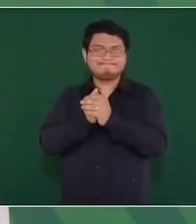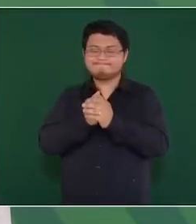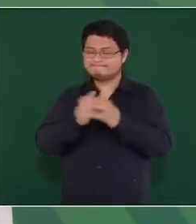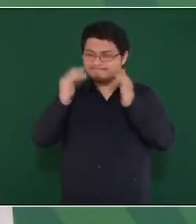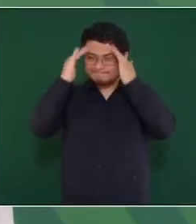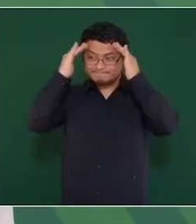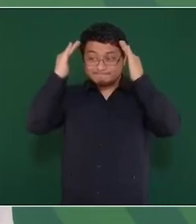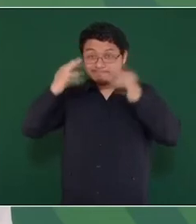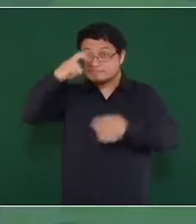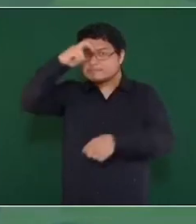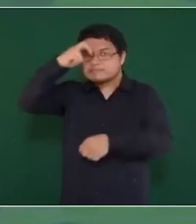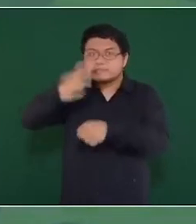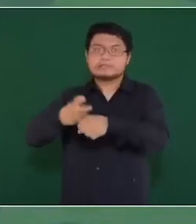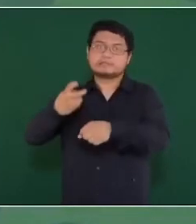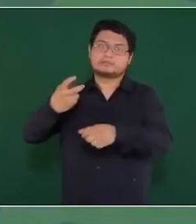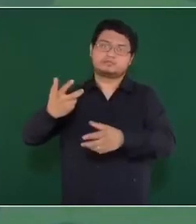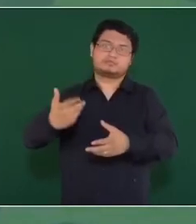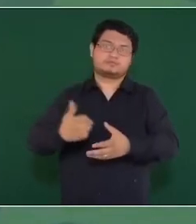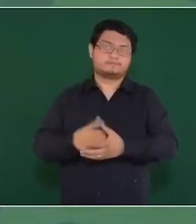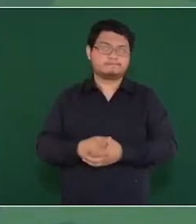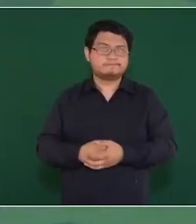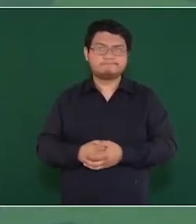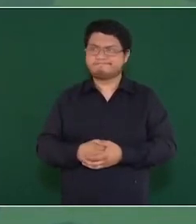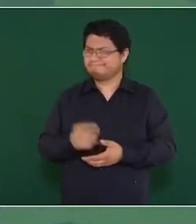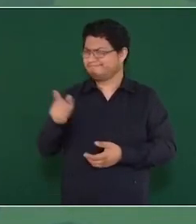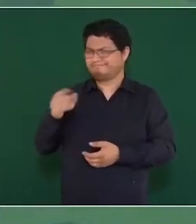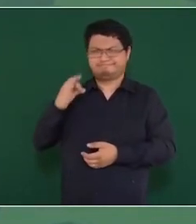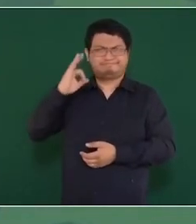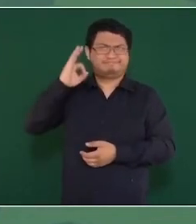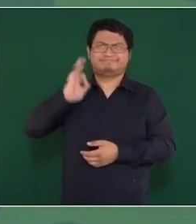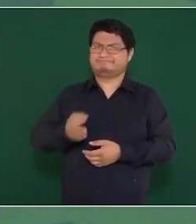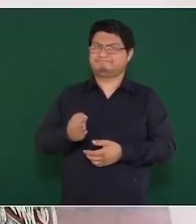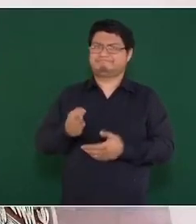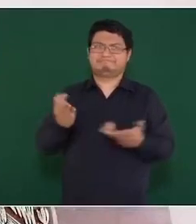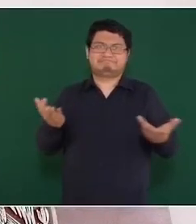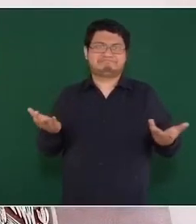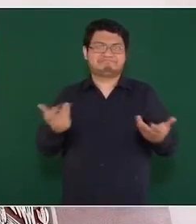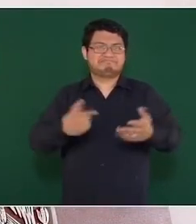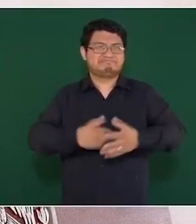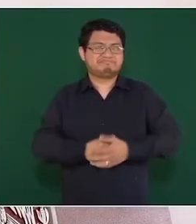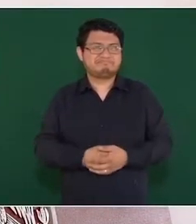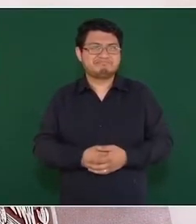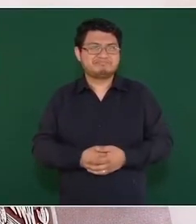No entienden razones. No aceptan la realidad.